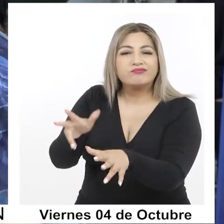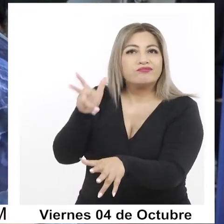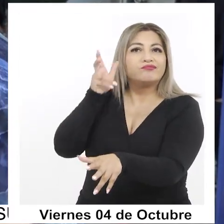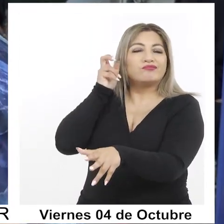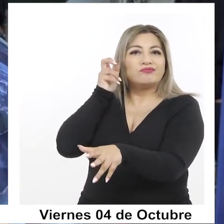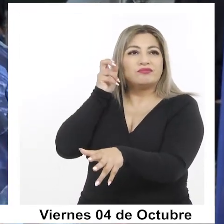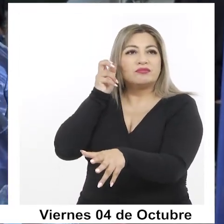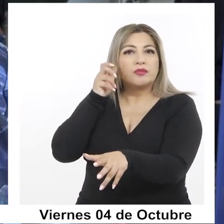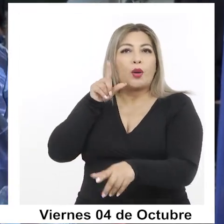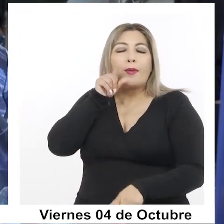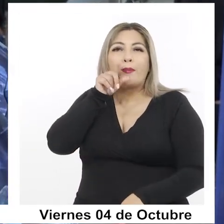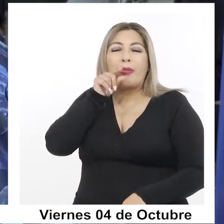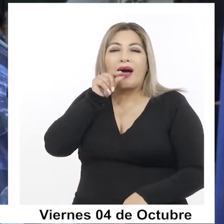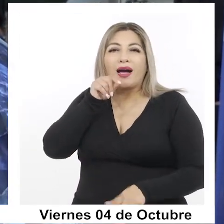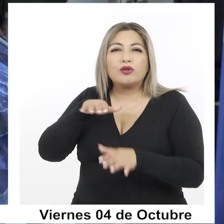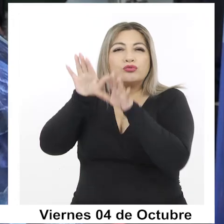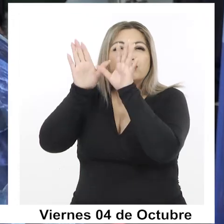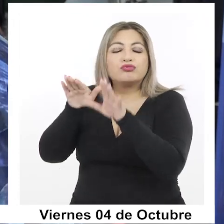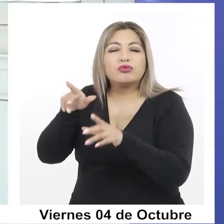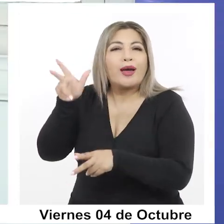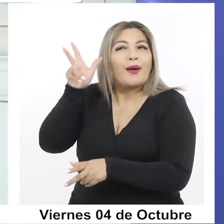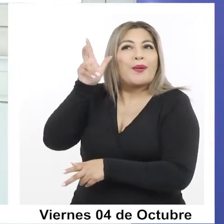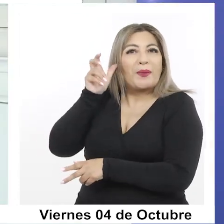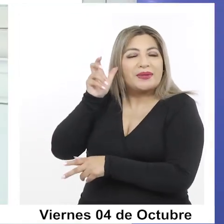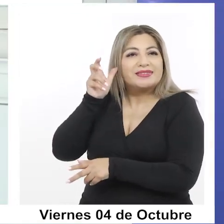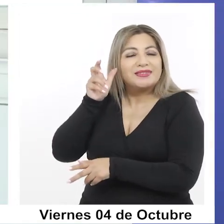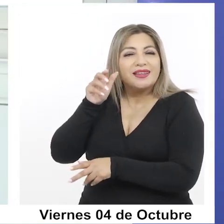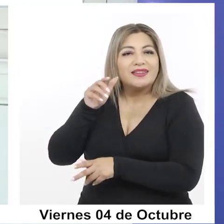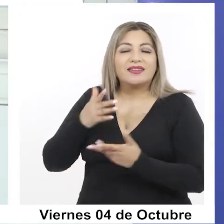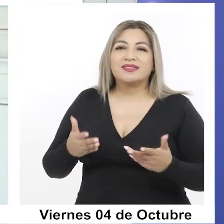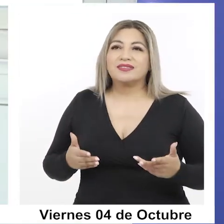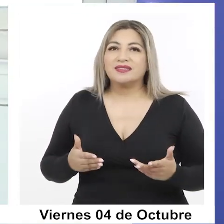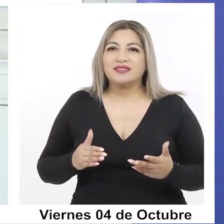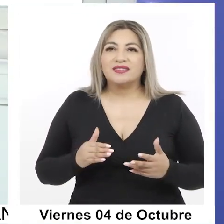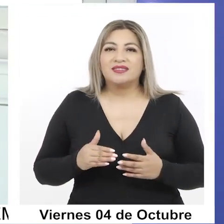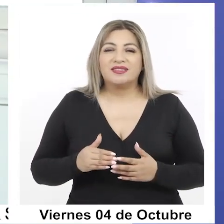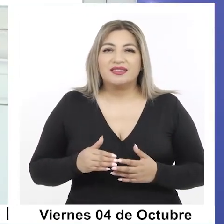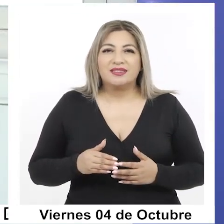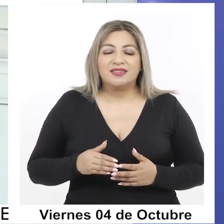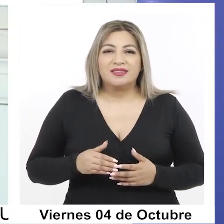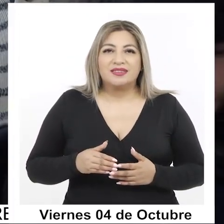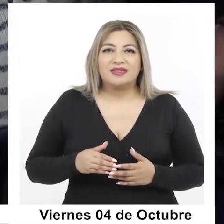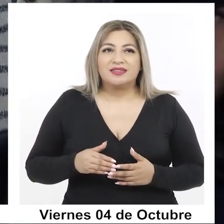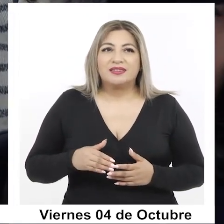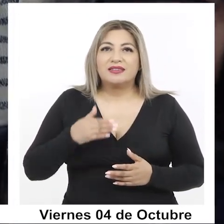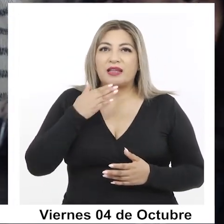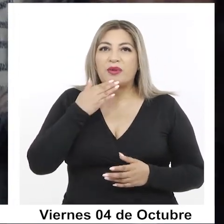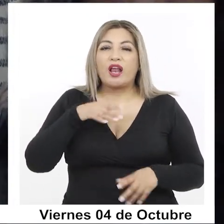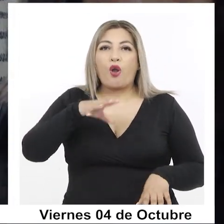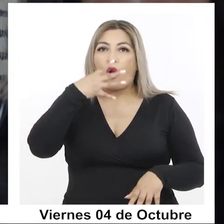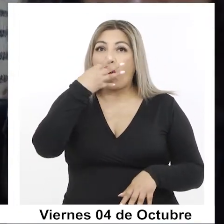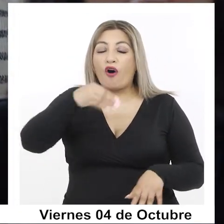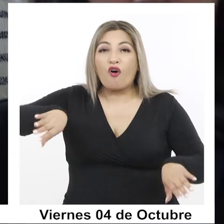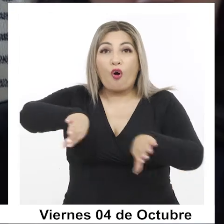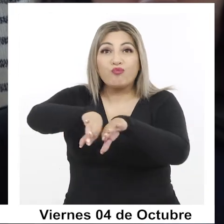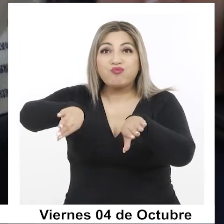el sonar de los pajaritos, de las aves. A veces suena un lobo en el mar,